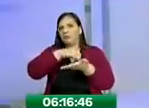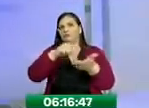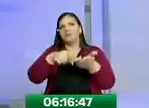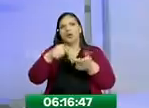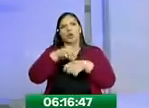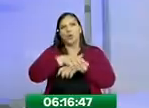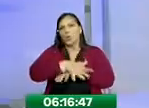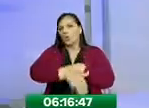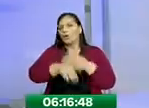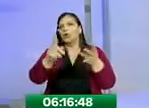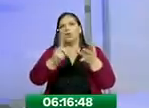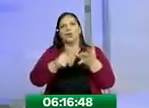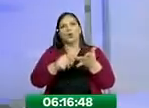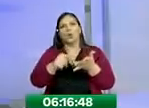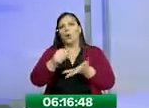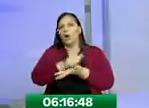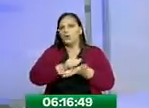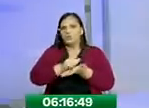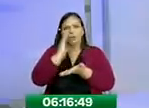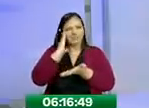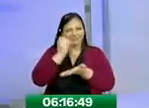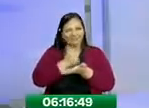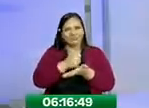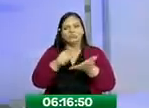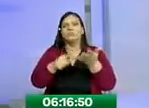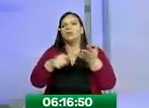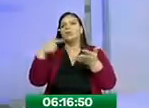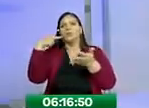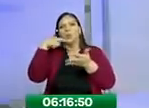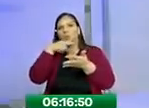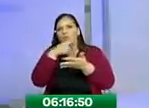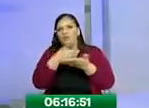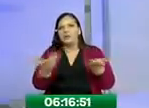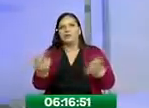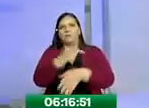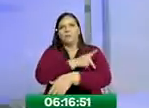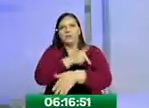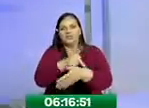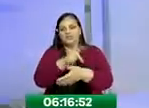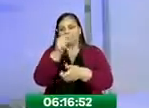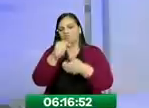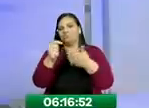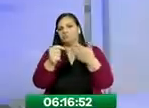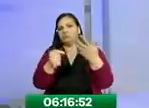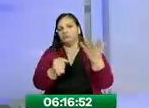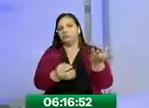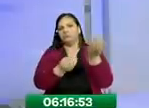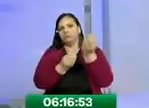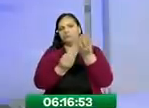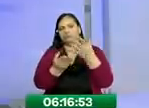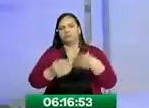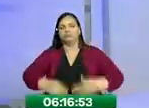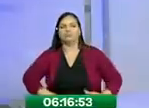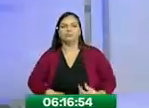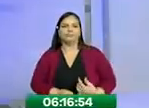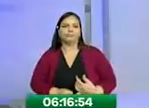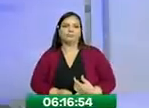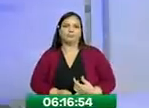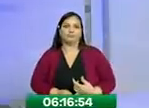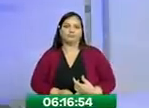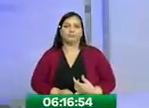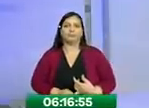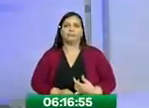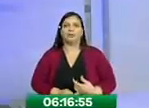que estamos en este momento teniendo todos los ecuatorianos, pues disminuya o cese, ¿no? Que sería lo ideal y